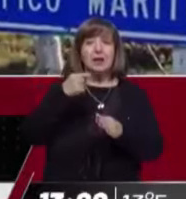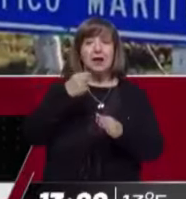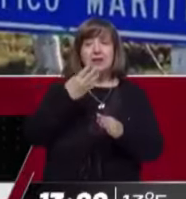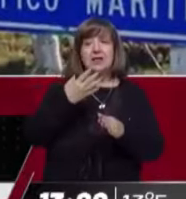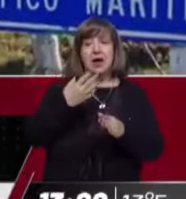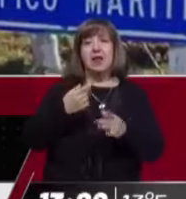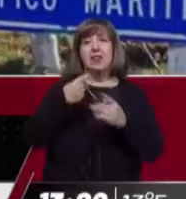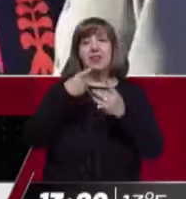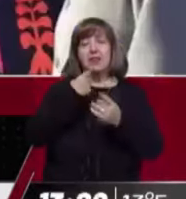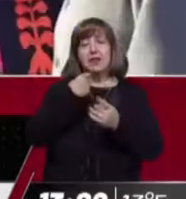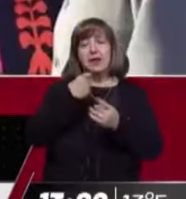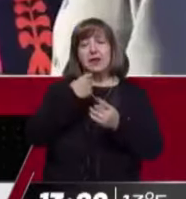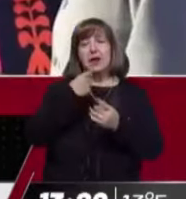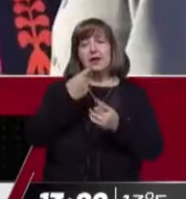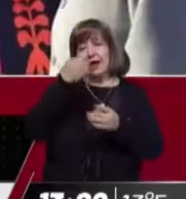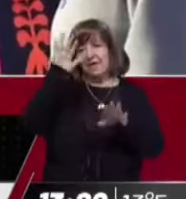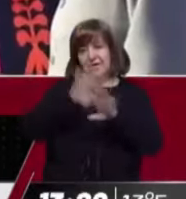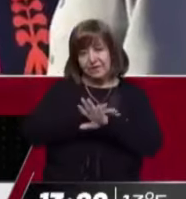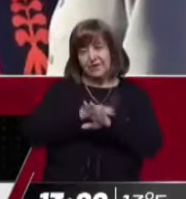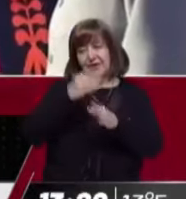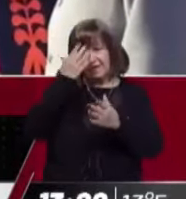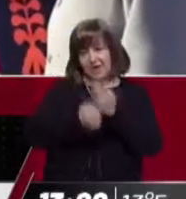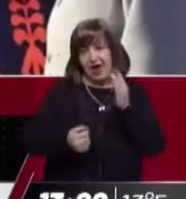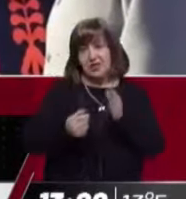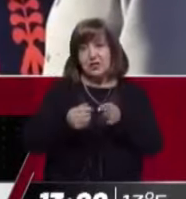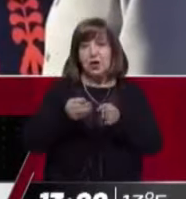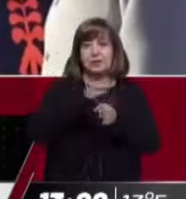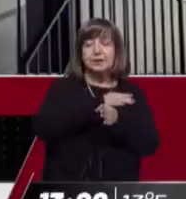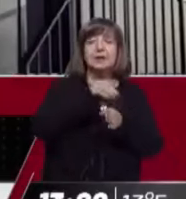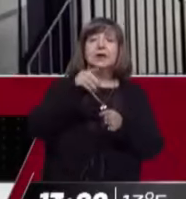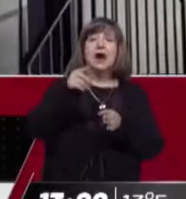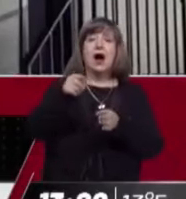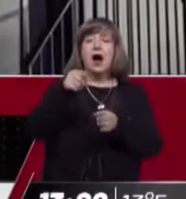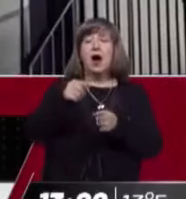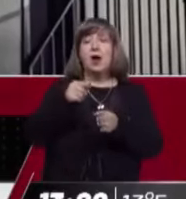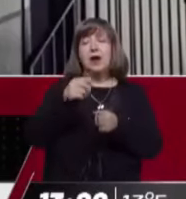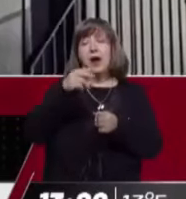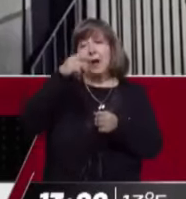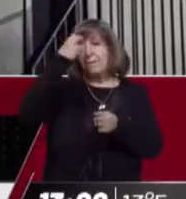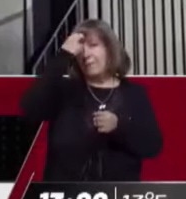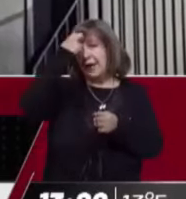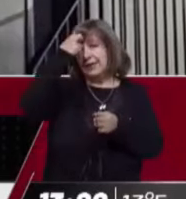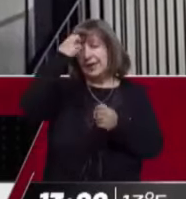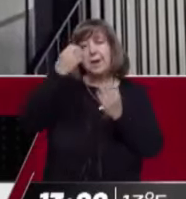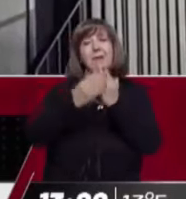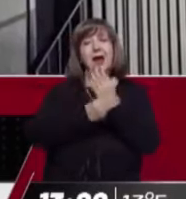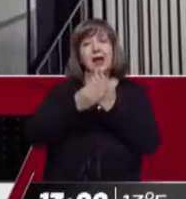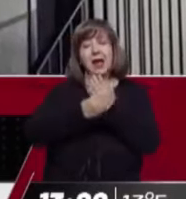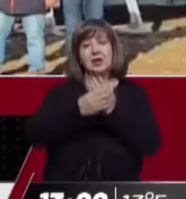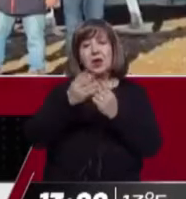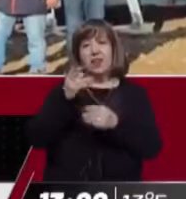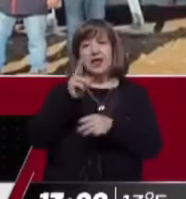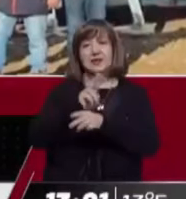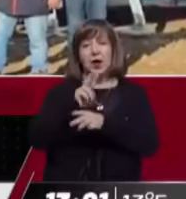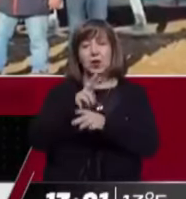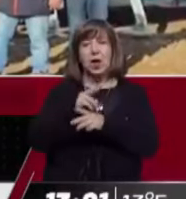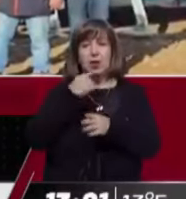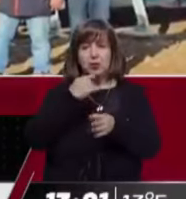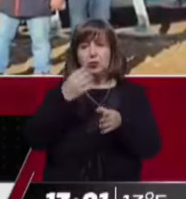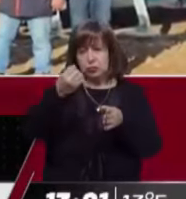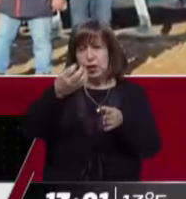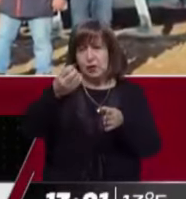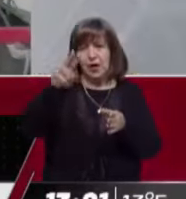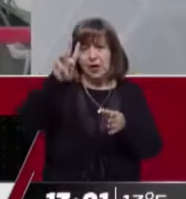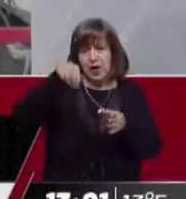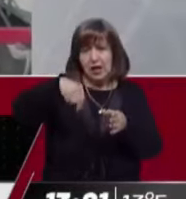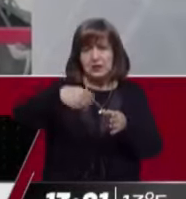buenas condiciones climáticas para ir y resolver el lugar y quitar esta instalación de paneles solares que hasta el momento proveen electricidad, pero sobrepasarían